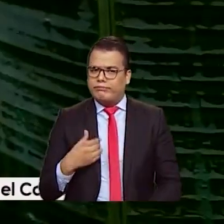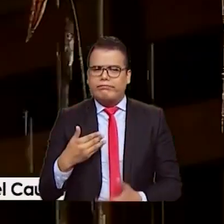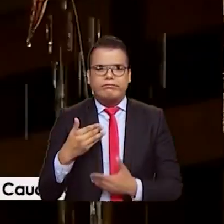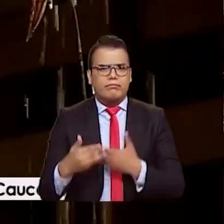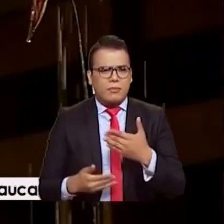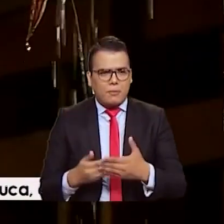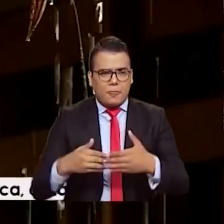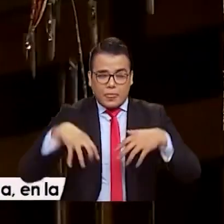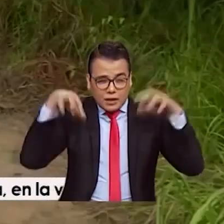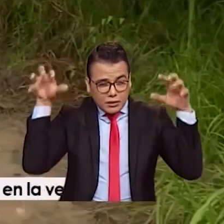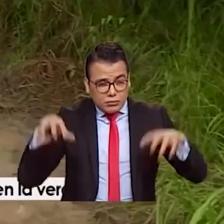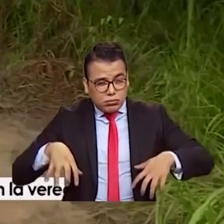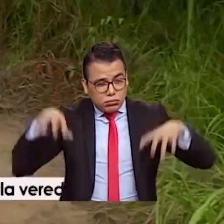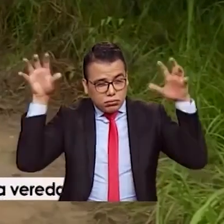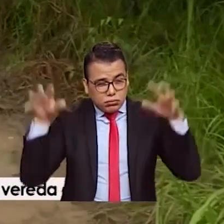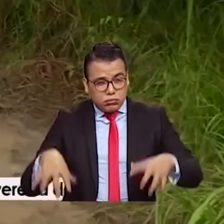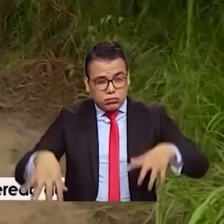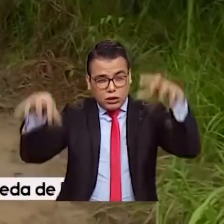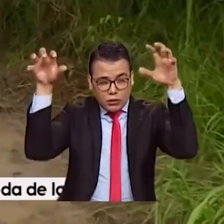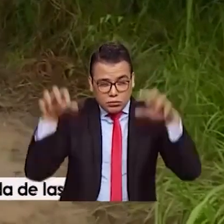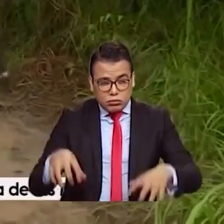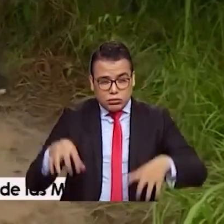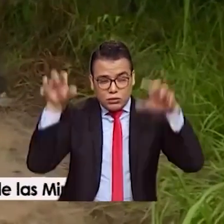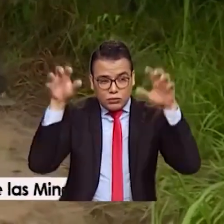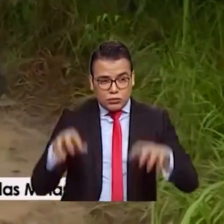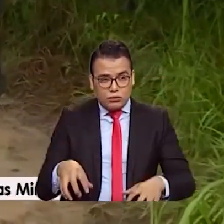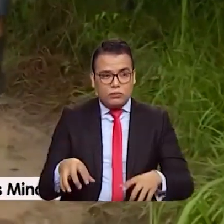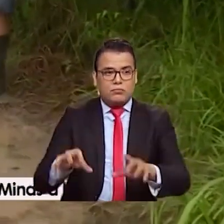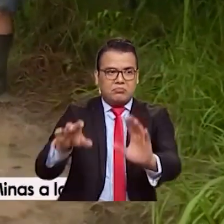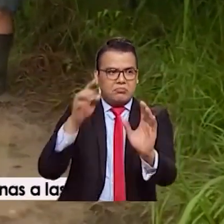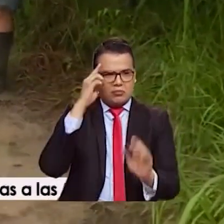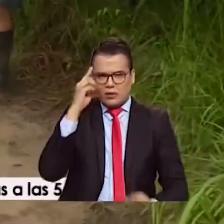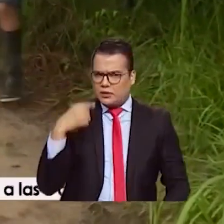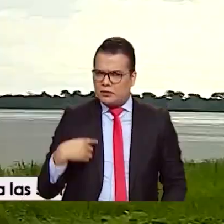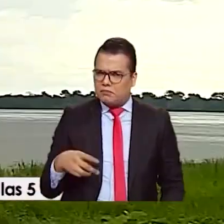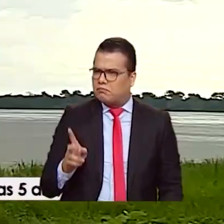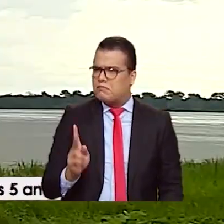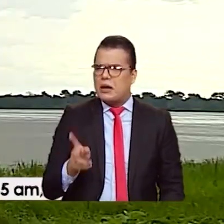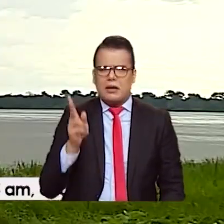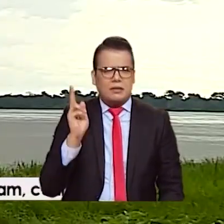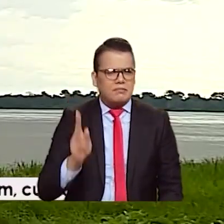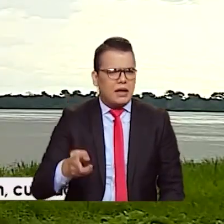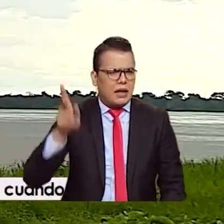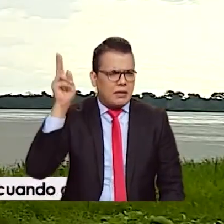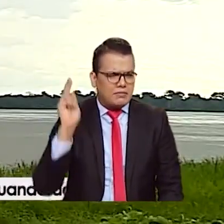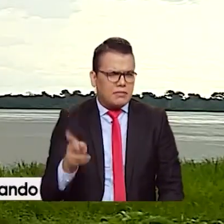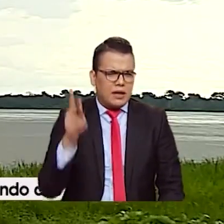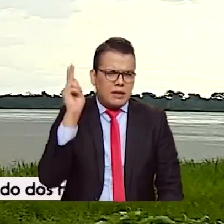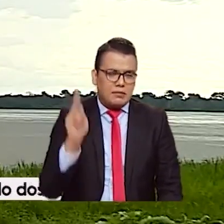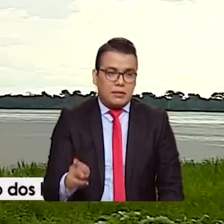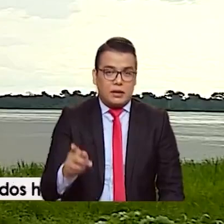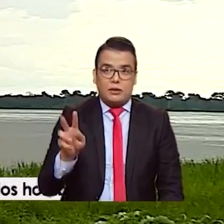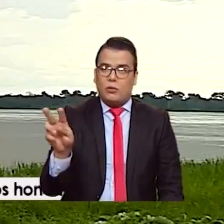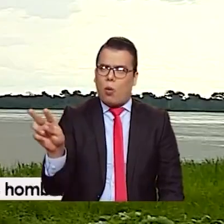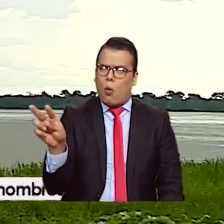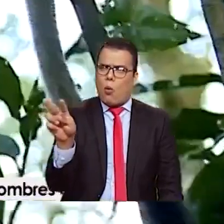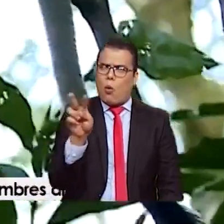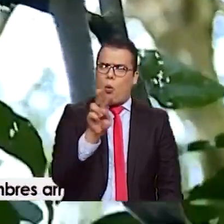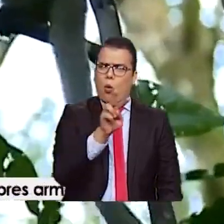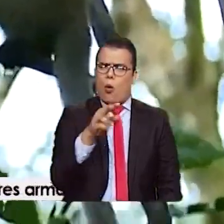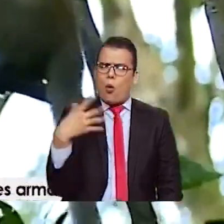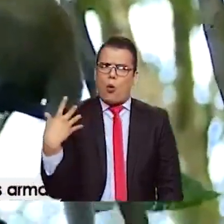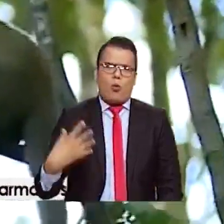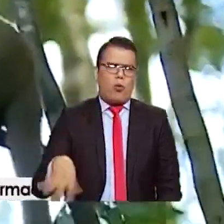La lluvia fue aumentando, pero no había otra alternativa que seguir caminando y superando cada momento. Esta es una riqueza ecológica